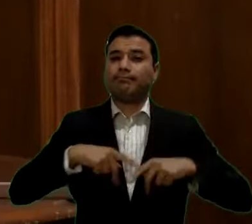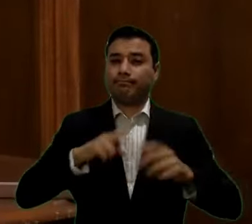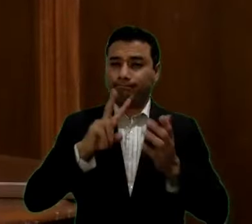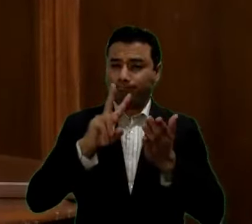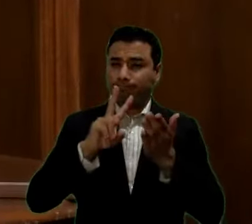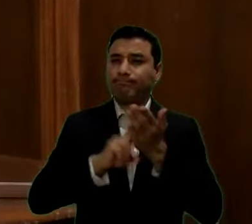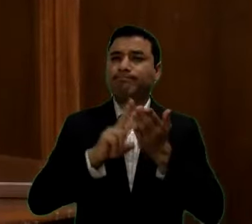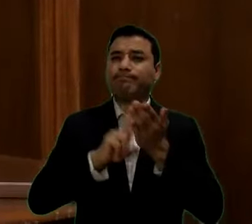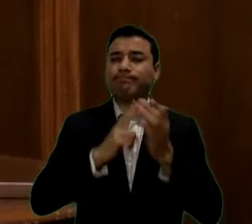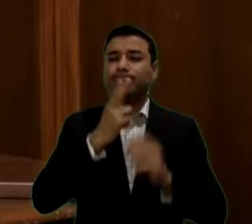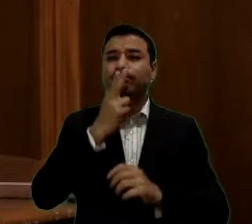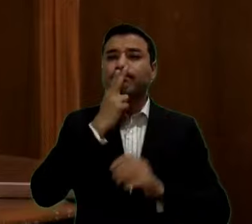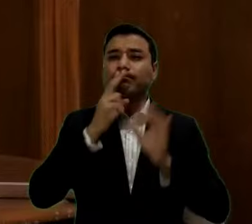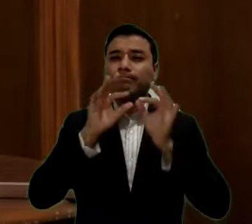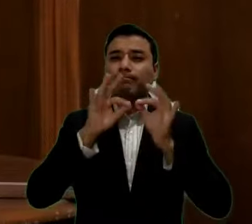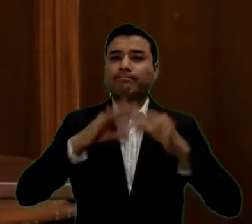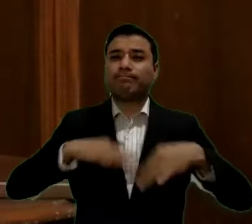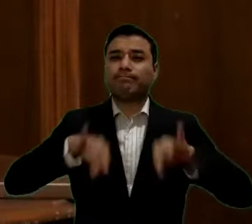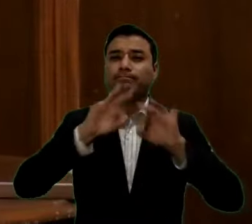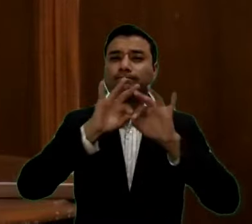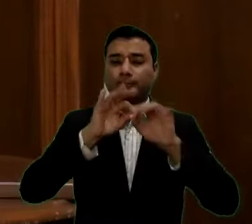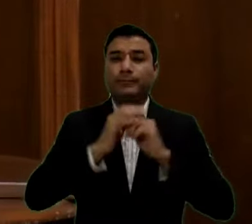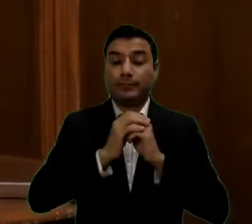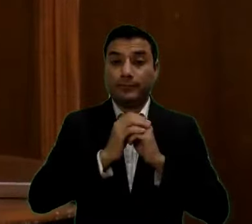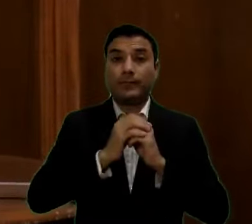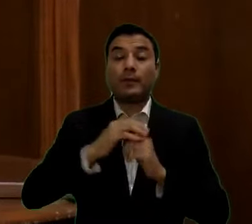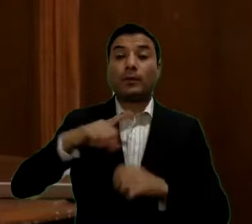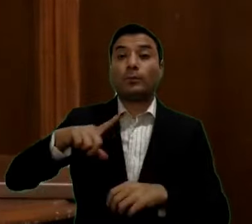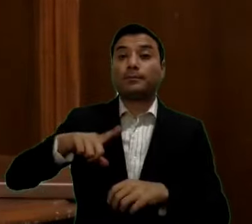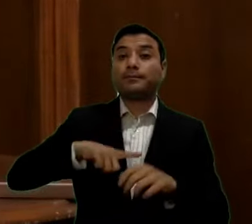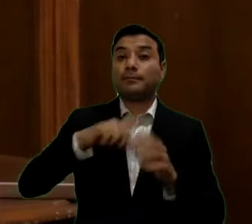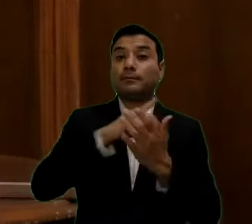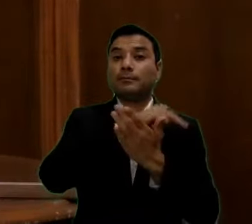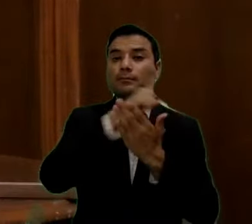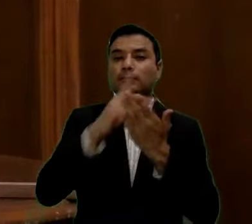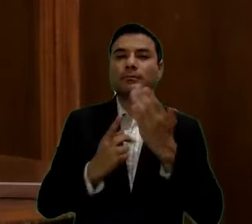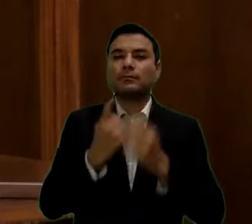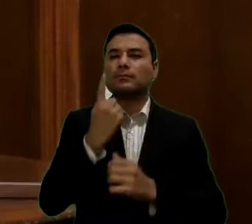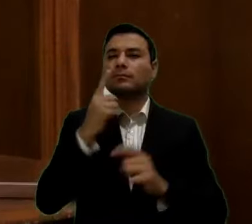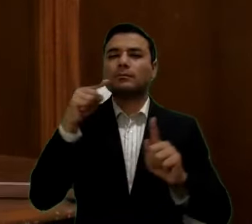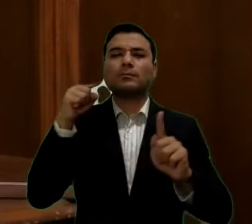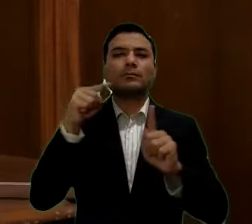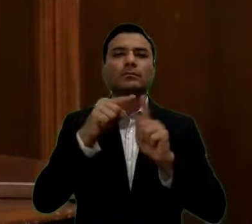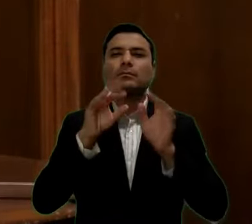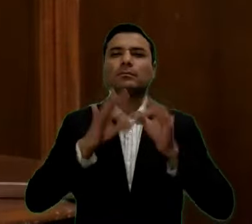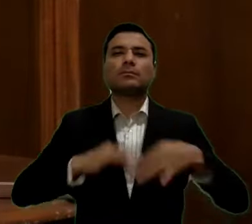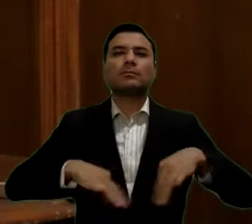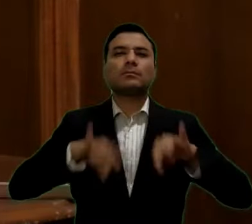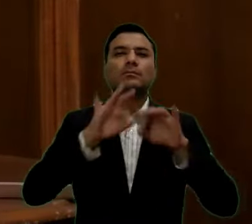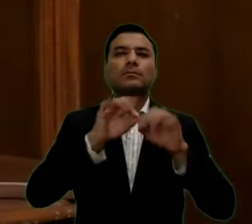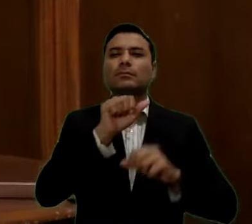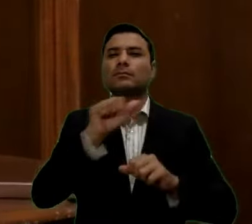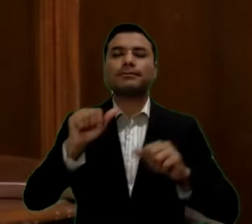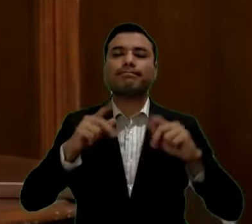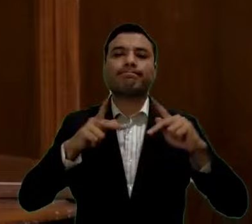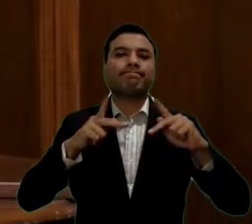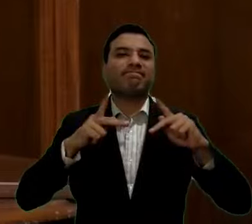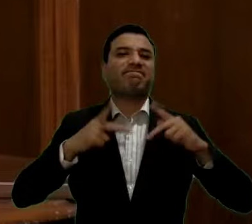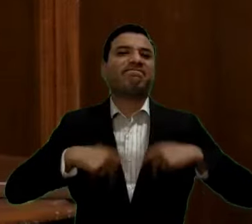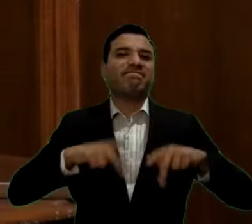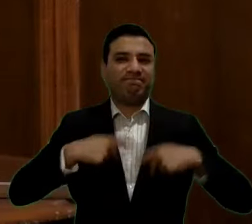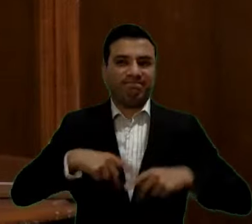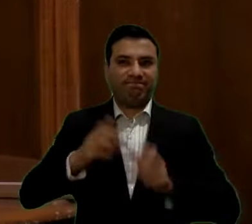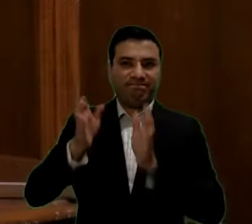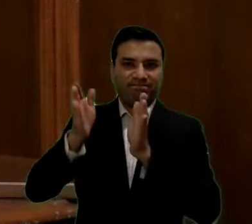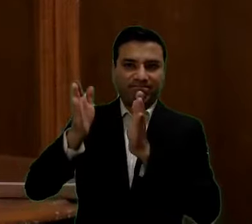esta forma, toda política pública tiene como centro de atención a los individuos en este sentido.